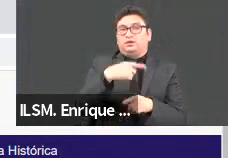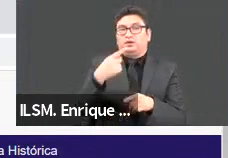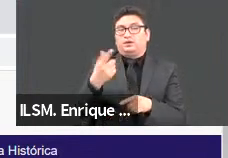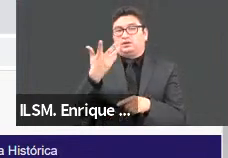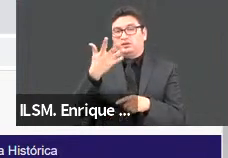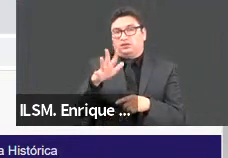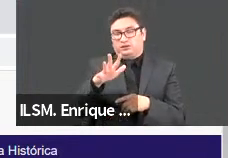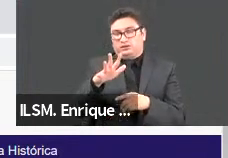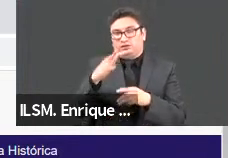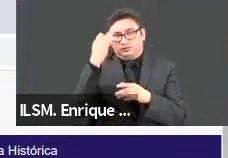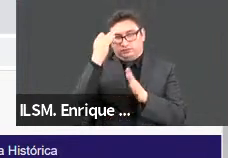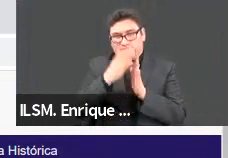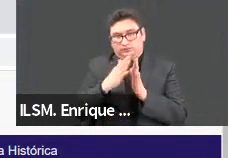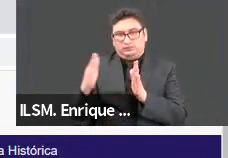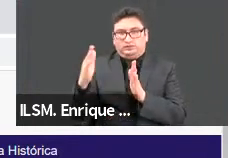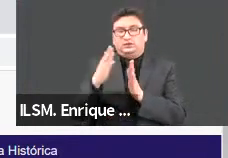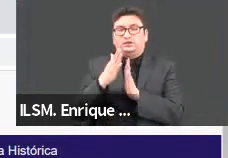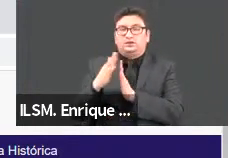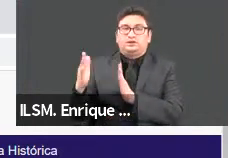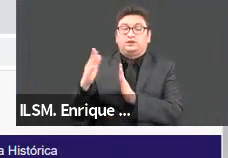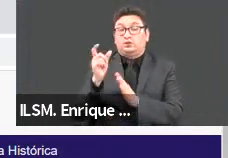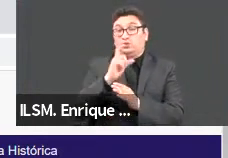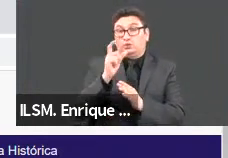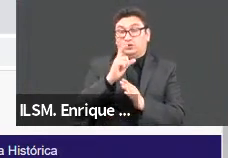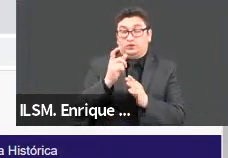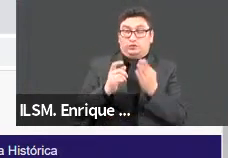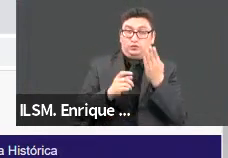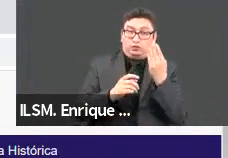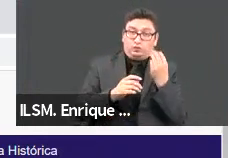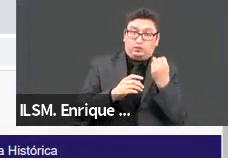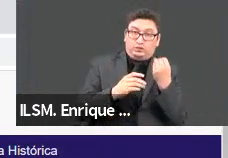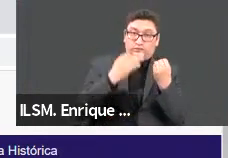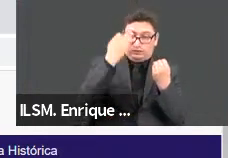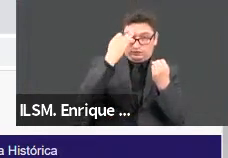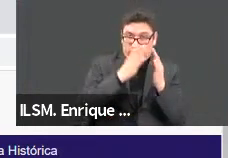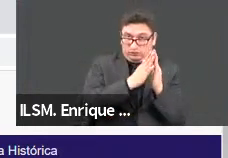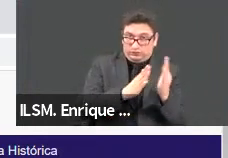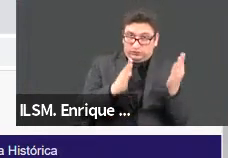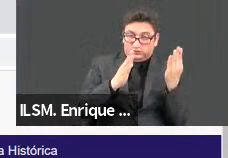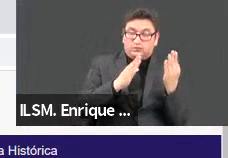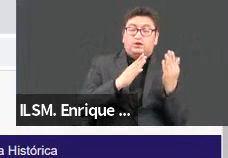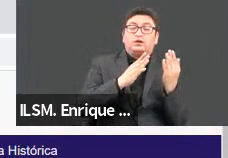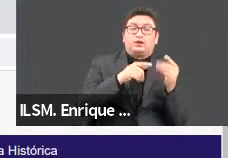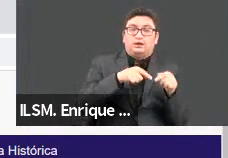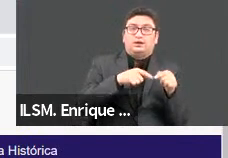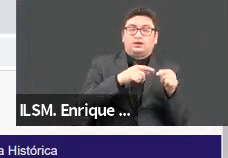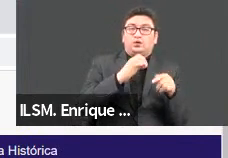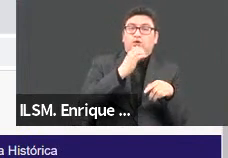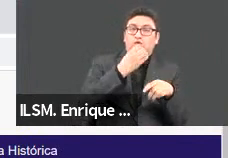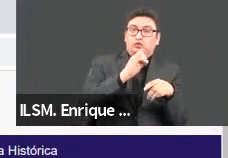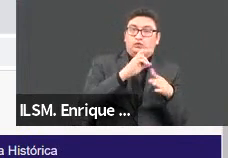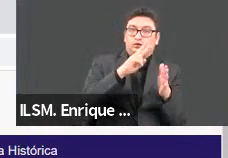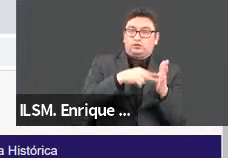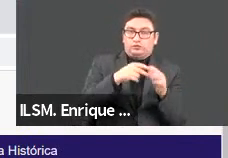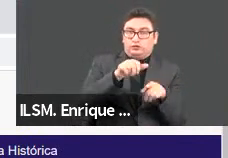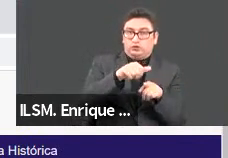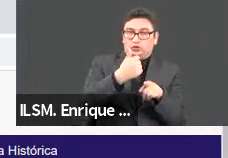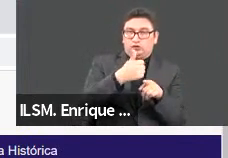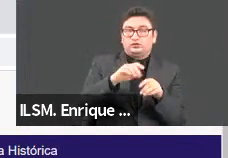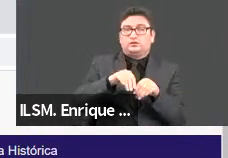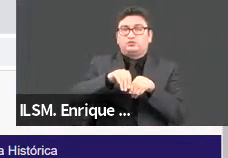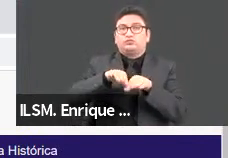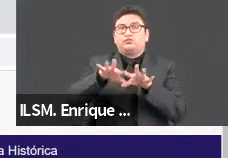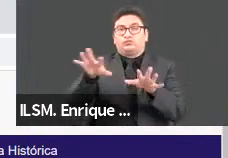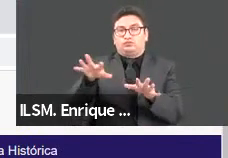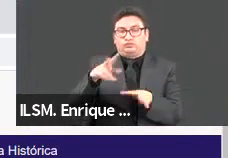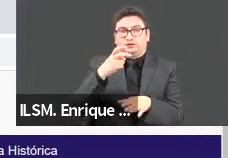época. Por eso, todas aquellas tesis de 9ª época que fueron publicadas a partir de octubre de 2011, ahí